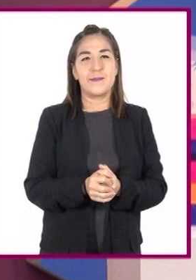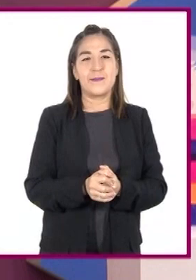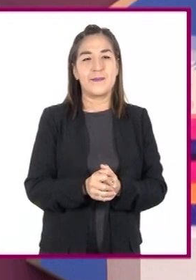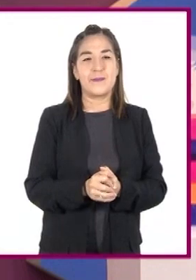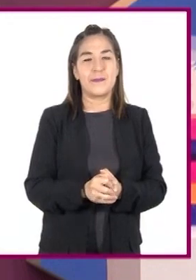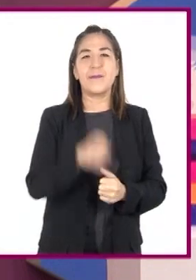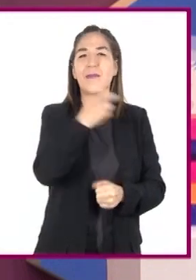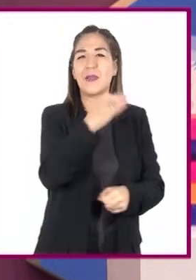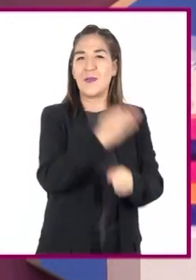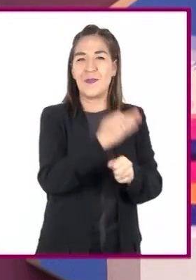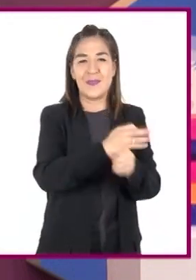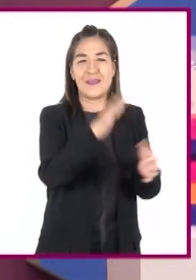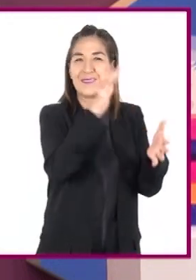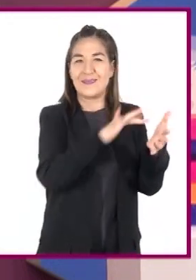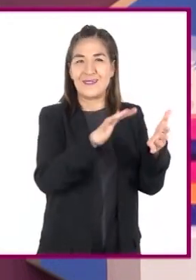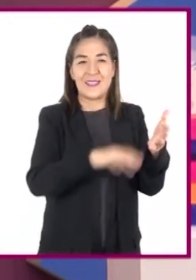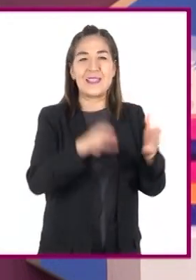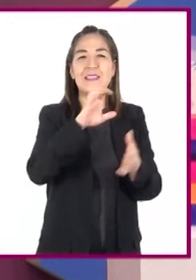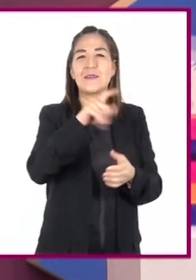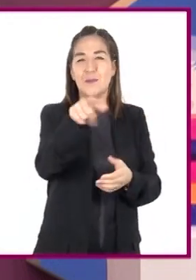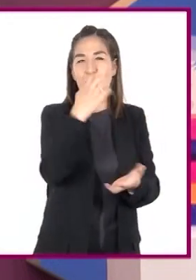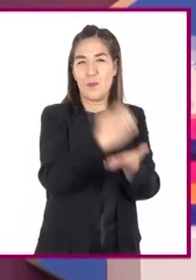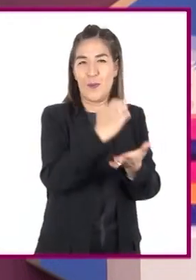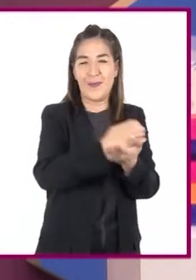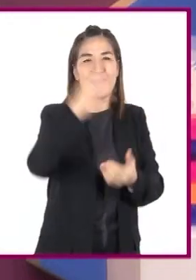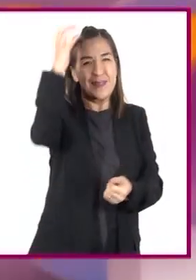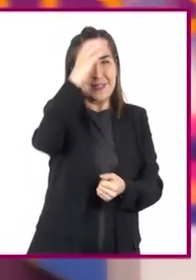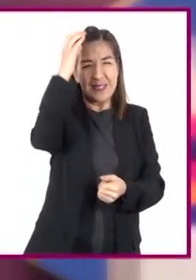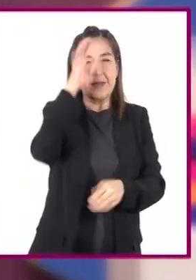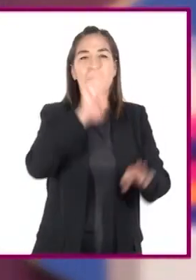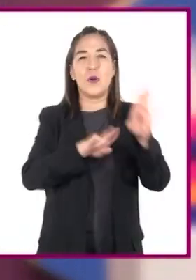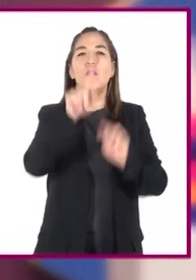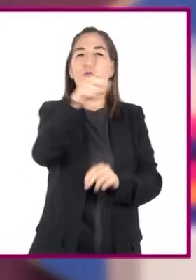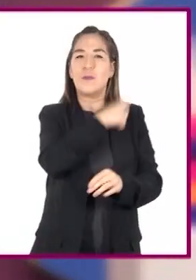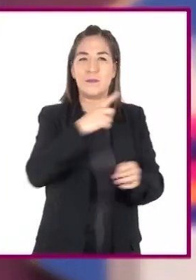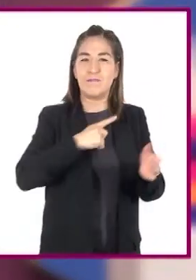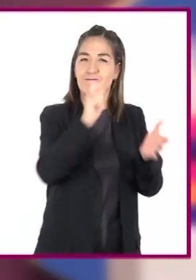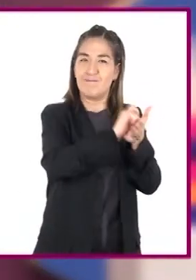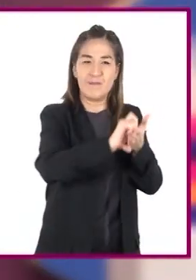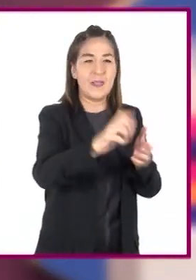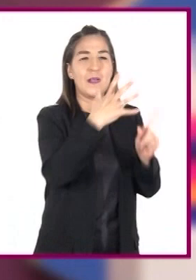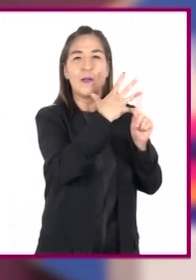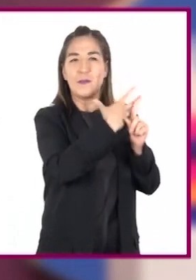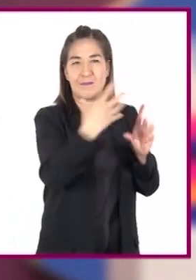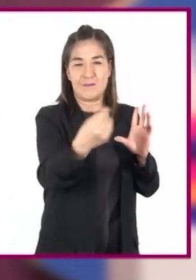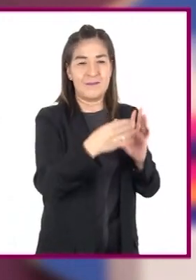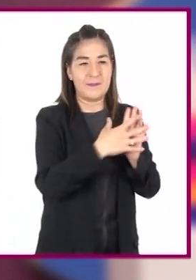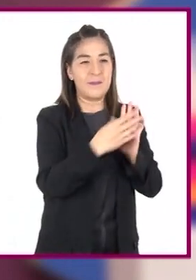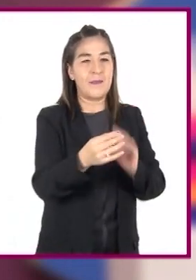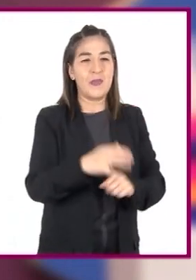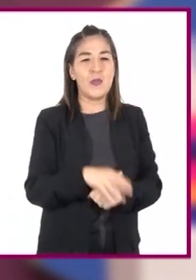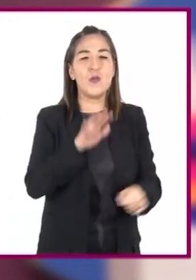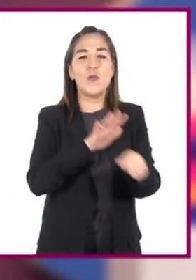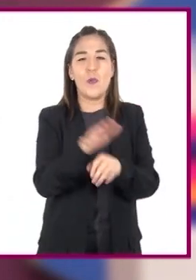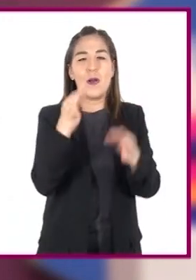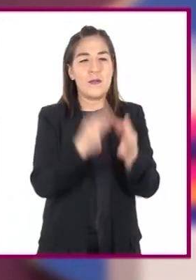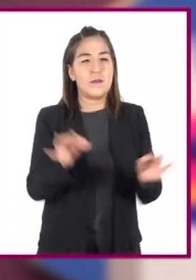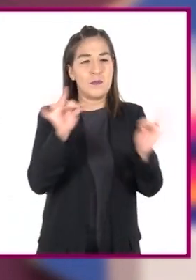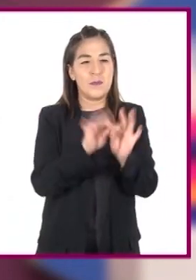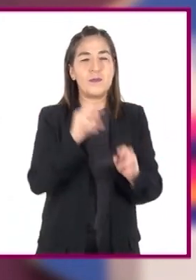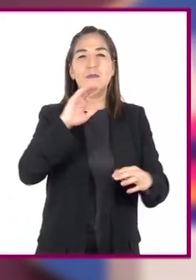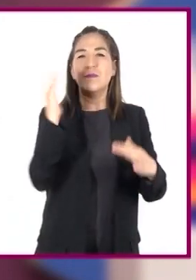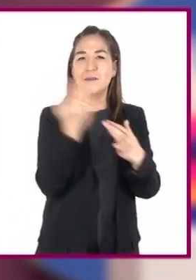En su libreta de Ciencias Biología escriban la siguiente pregunta. ¿Cuál es la importancia de la división celular para los seres